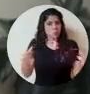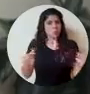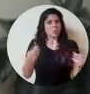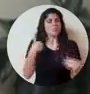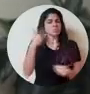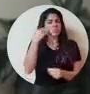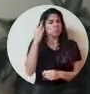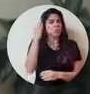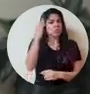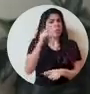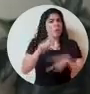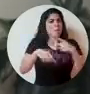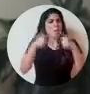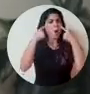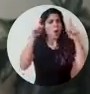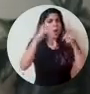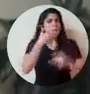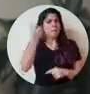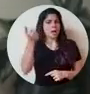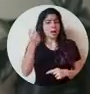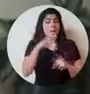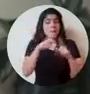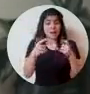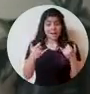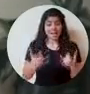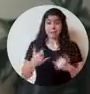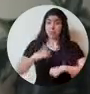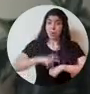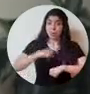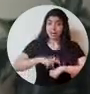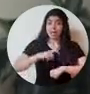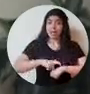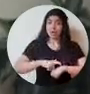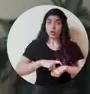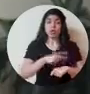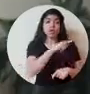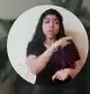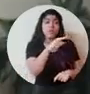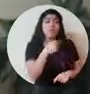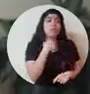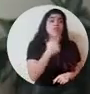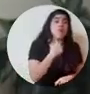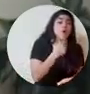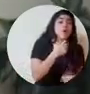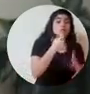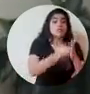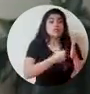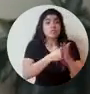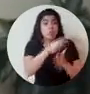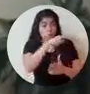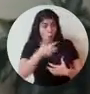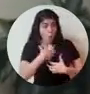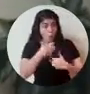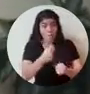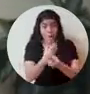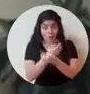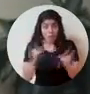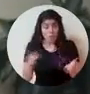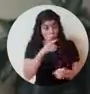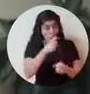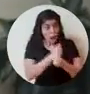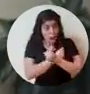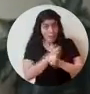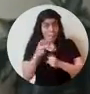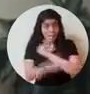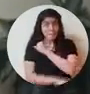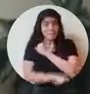lograremos estar mejor es momento de que las diferentes voces que creen en la democracia y que